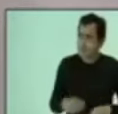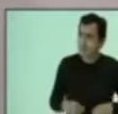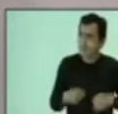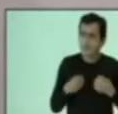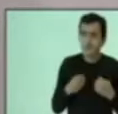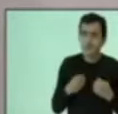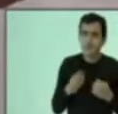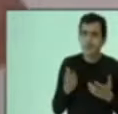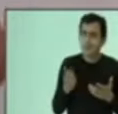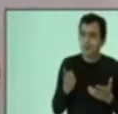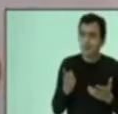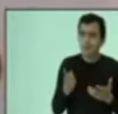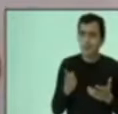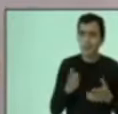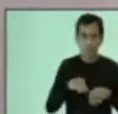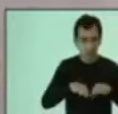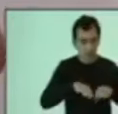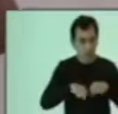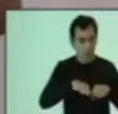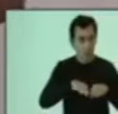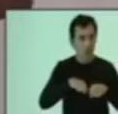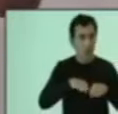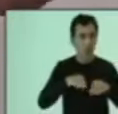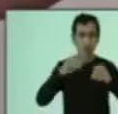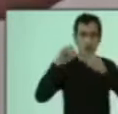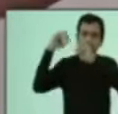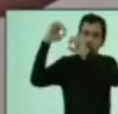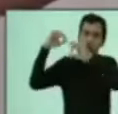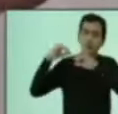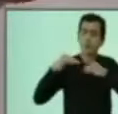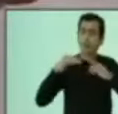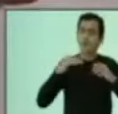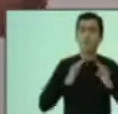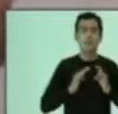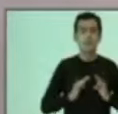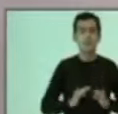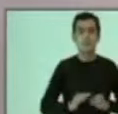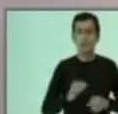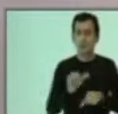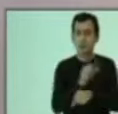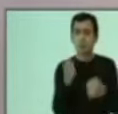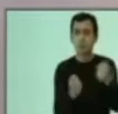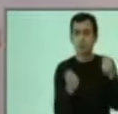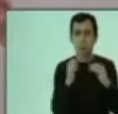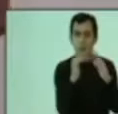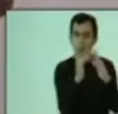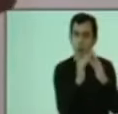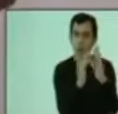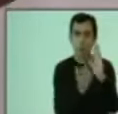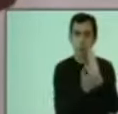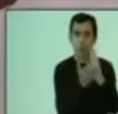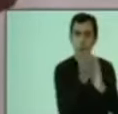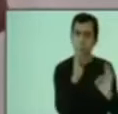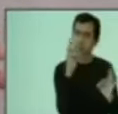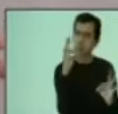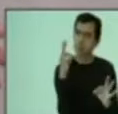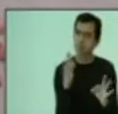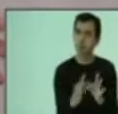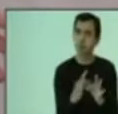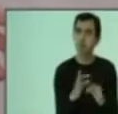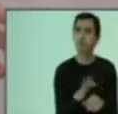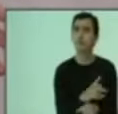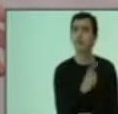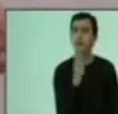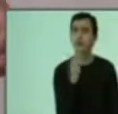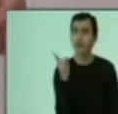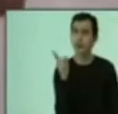Ellos trabajan con aire acondicionado, tienen sus buenas casas, tienen sus camionetas, etcétera, pero todo porque ellos han recibido una preparación para